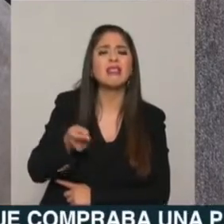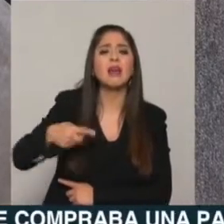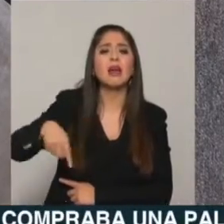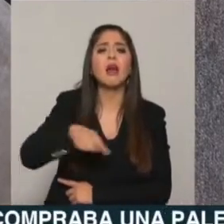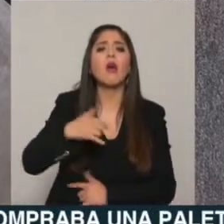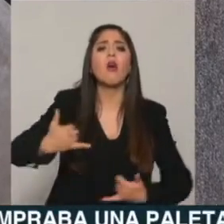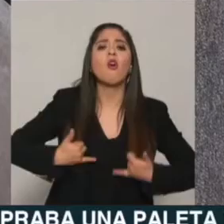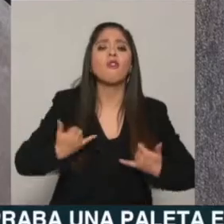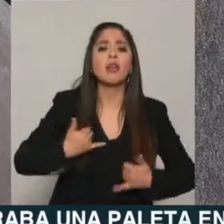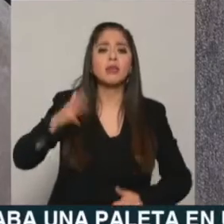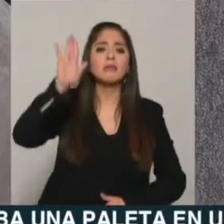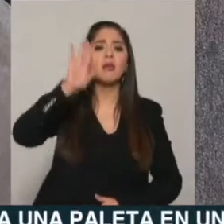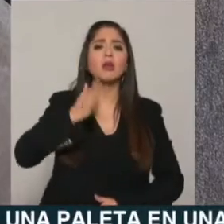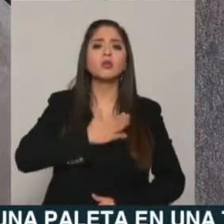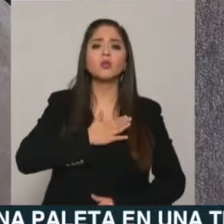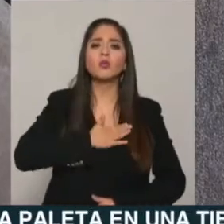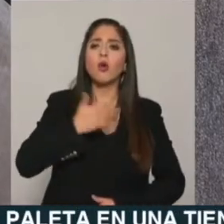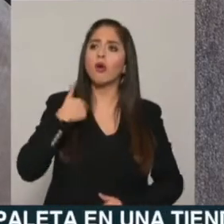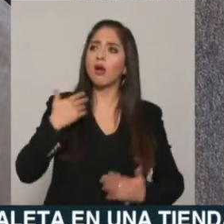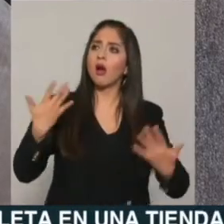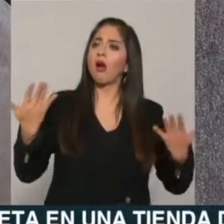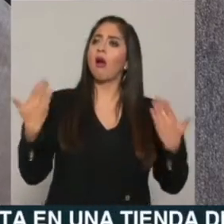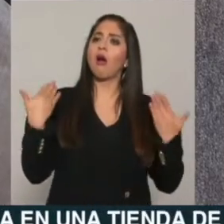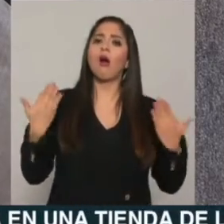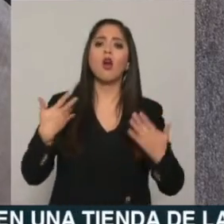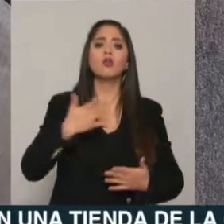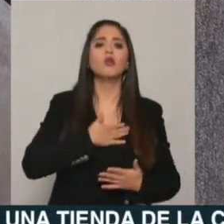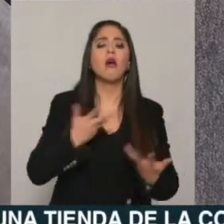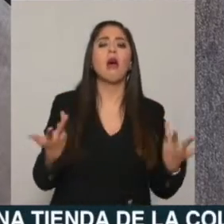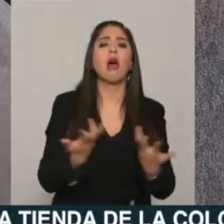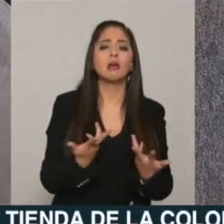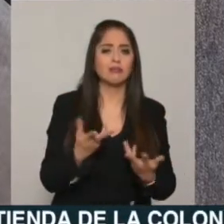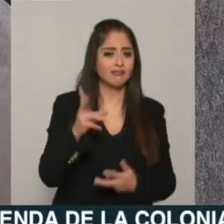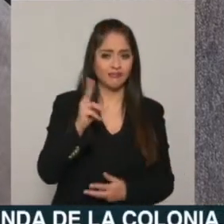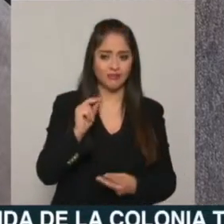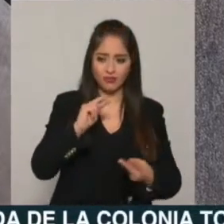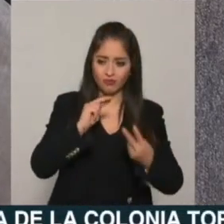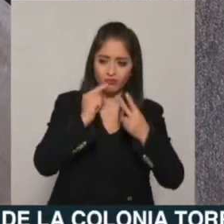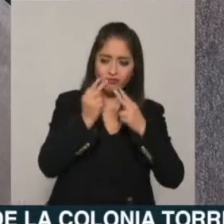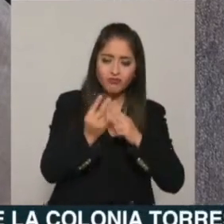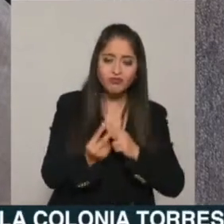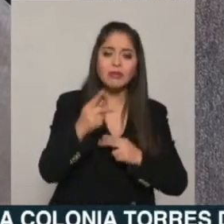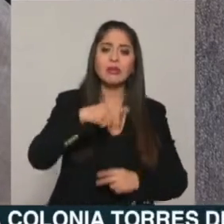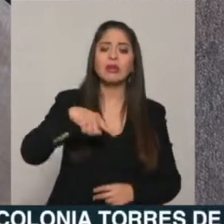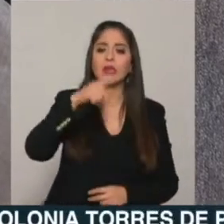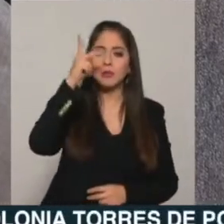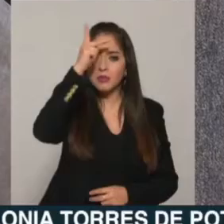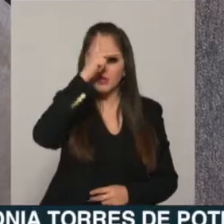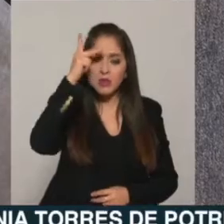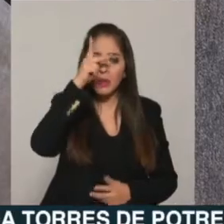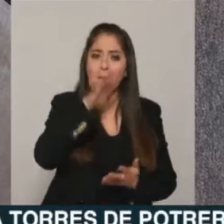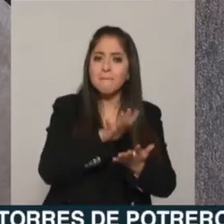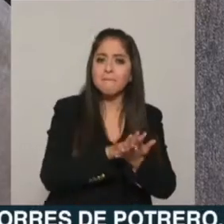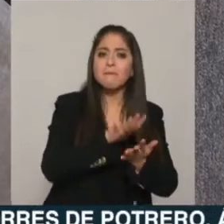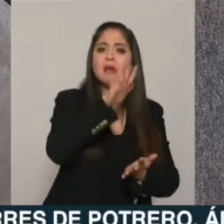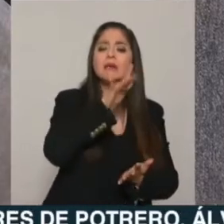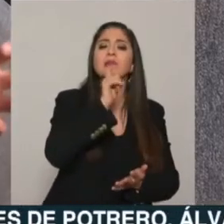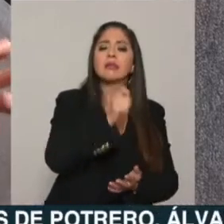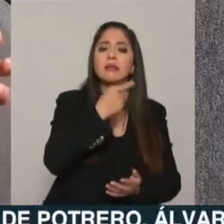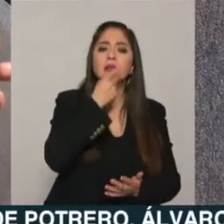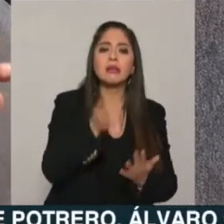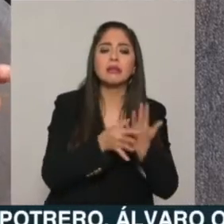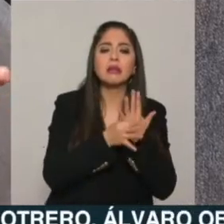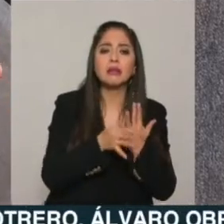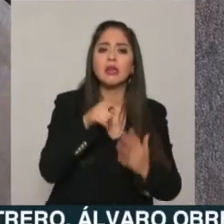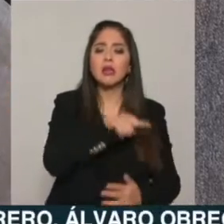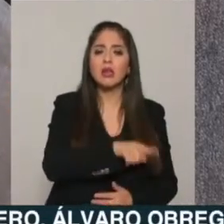no necesitan apoyo, cuando es a la inversa. Según la psicología, en forma mayoritaria, se establece que un